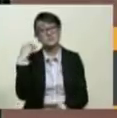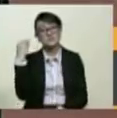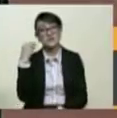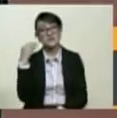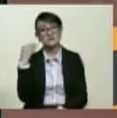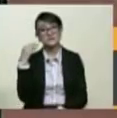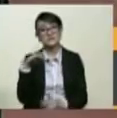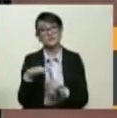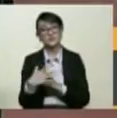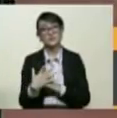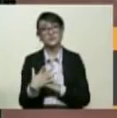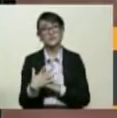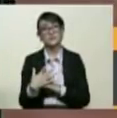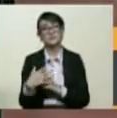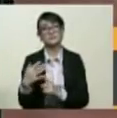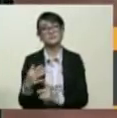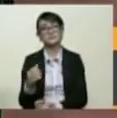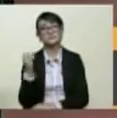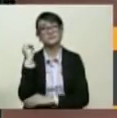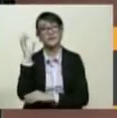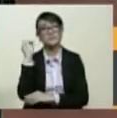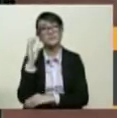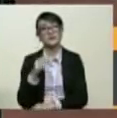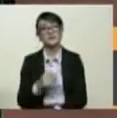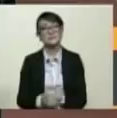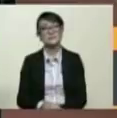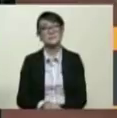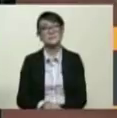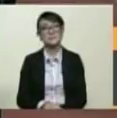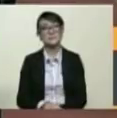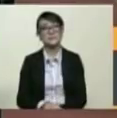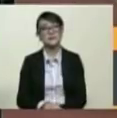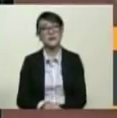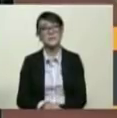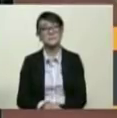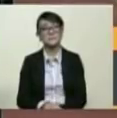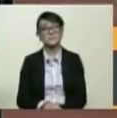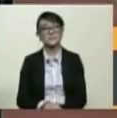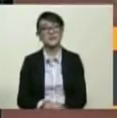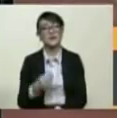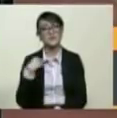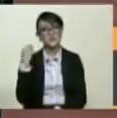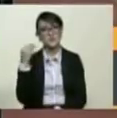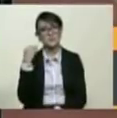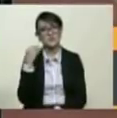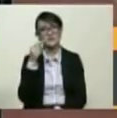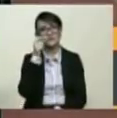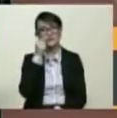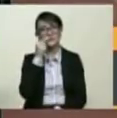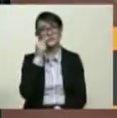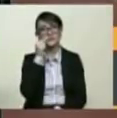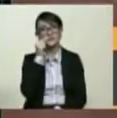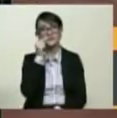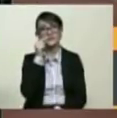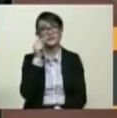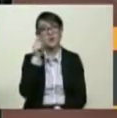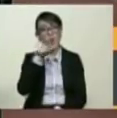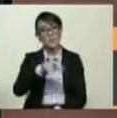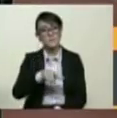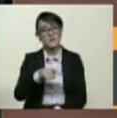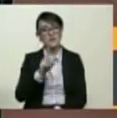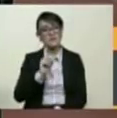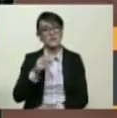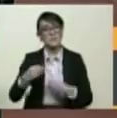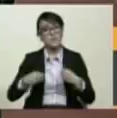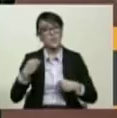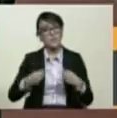esta reto, la posición del comando de campaña? Todos estamos viendo números, todos. Yo creo que el señor Falcón debería preocuparse más